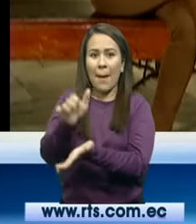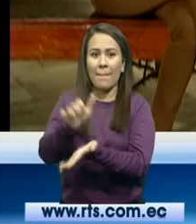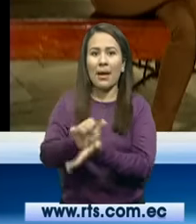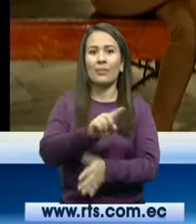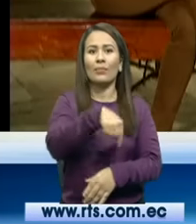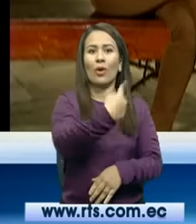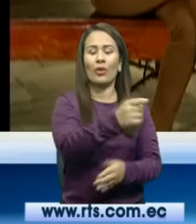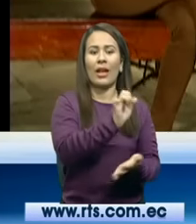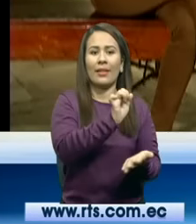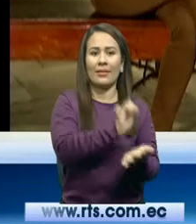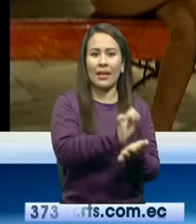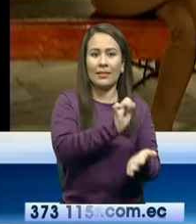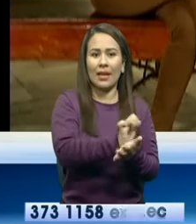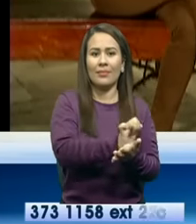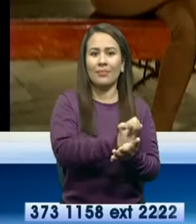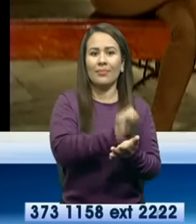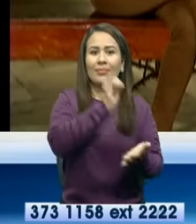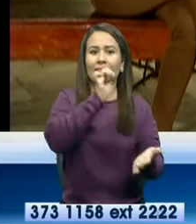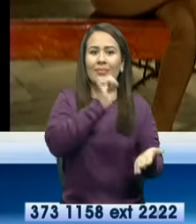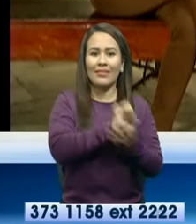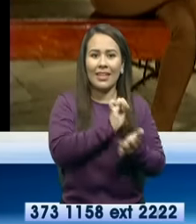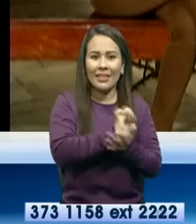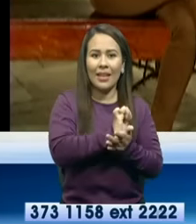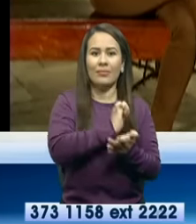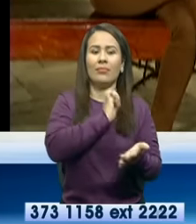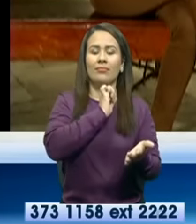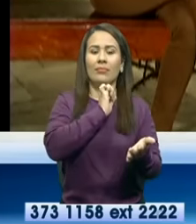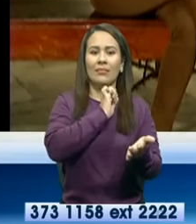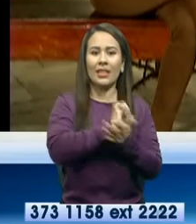tas. Tas, tas, tas. Entonces,